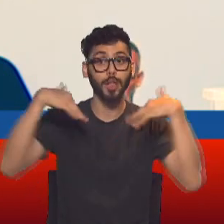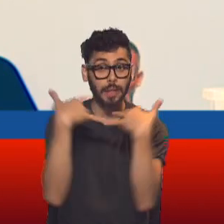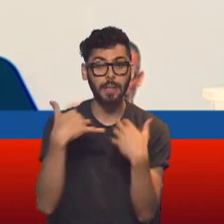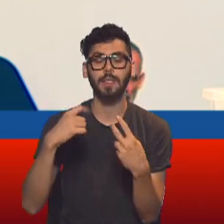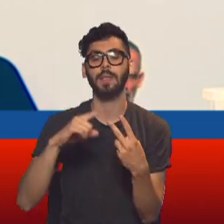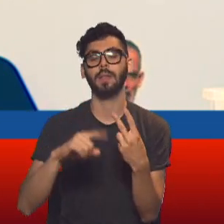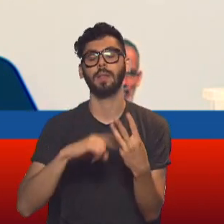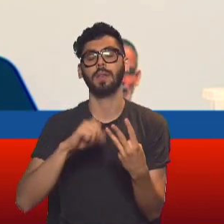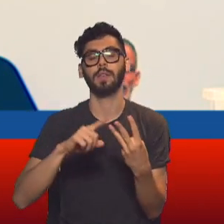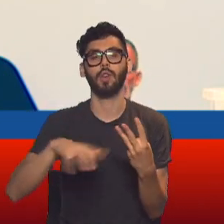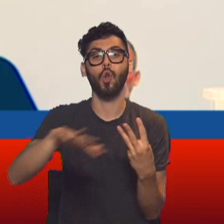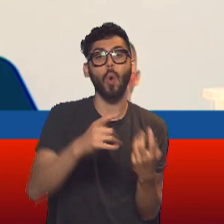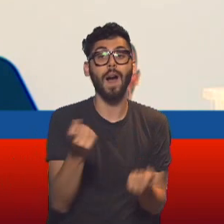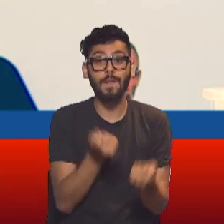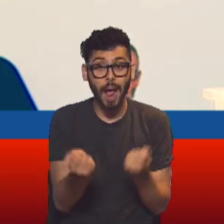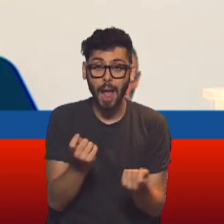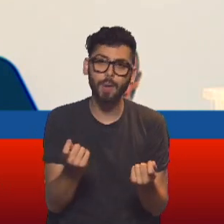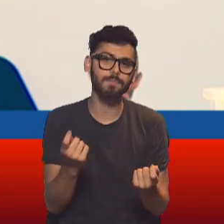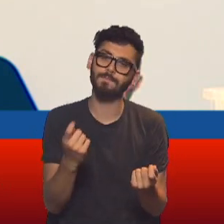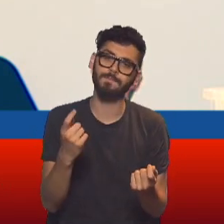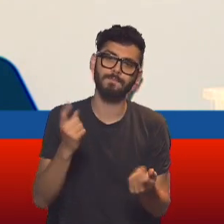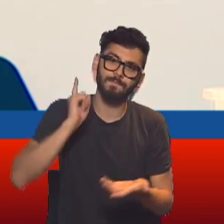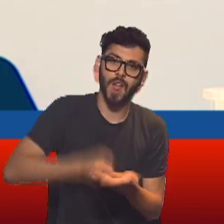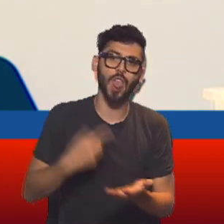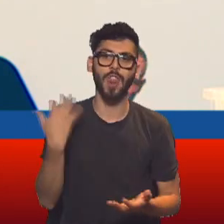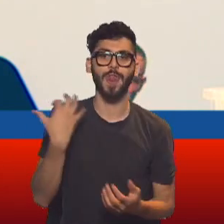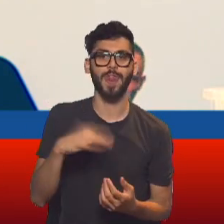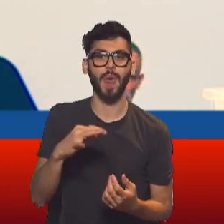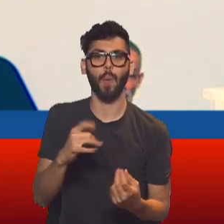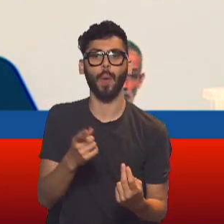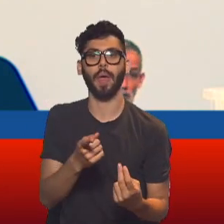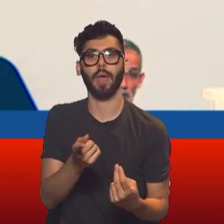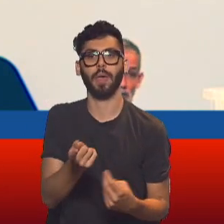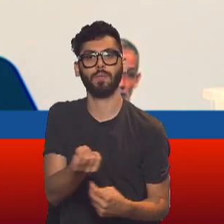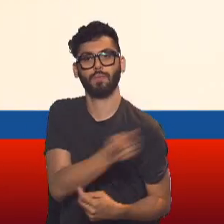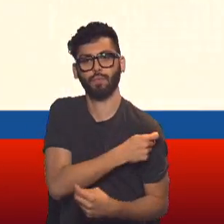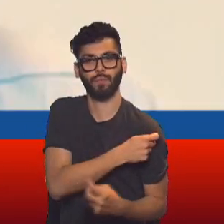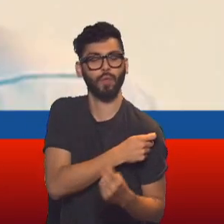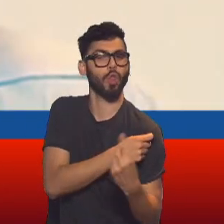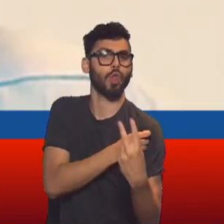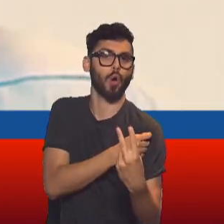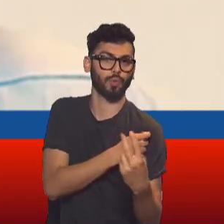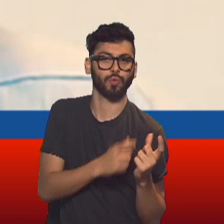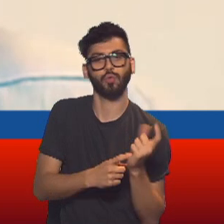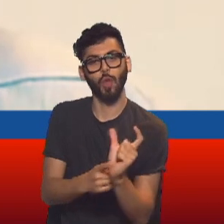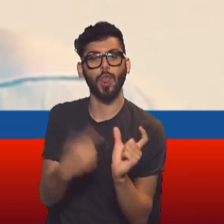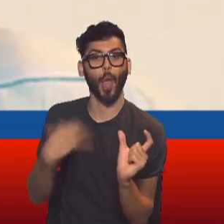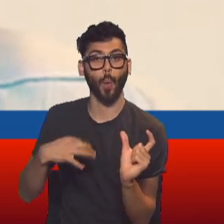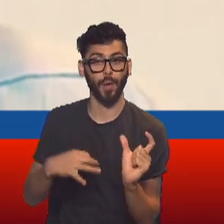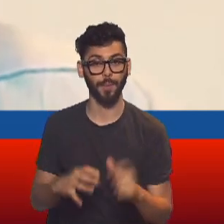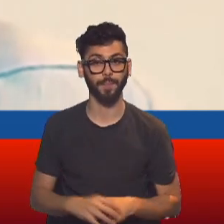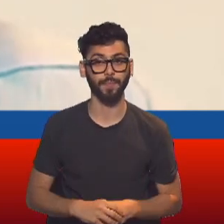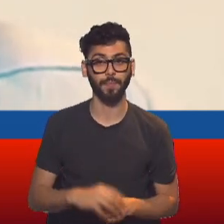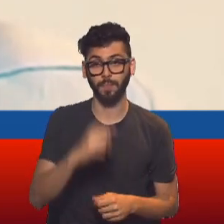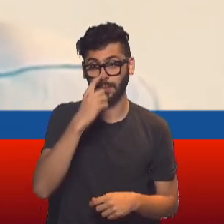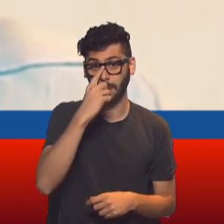y los lugares bailables, es obligatorio presentar el certificado de la doble vacunación. No imaginamos la necesidad de expandir